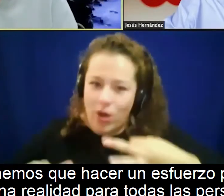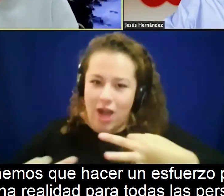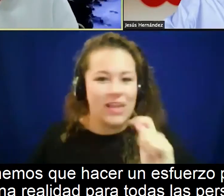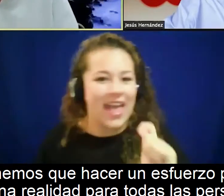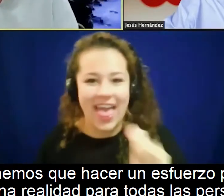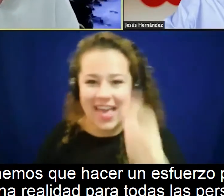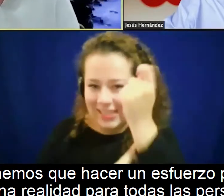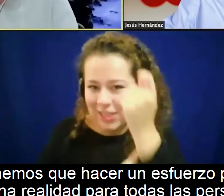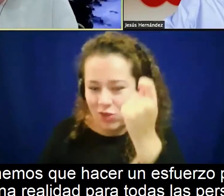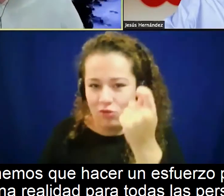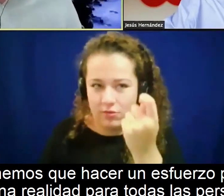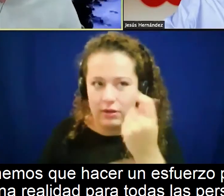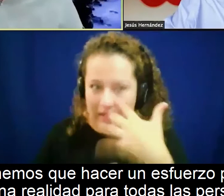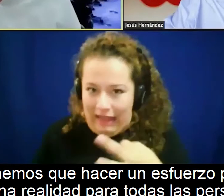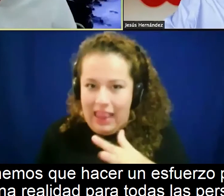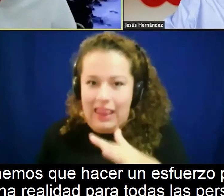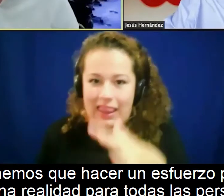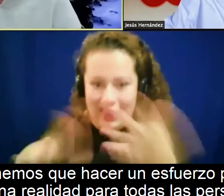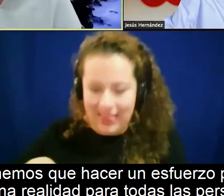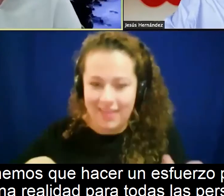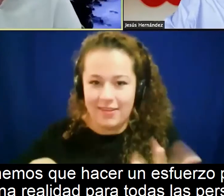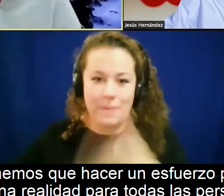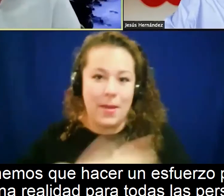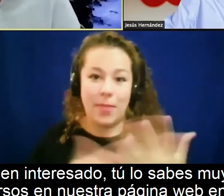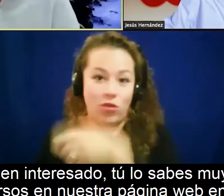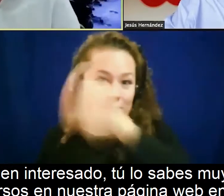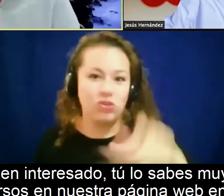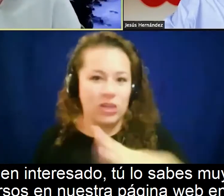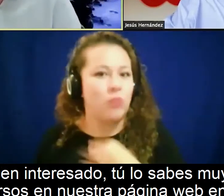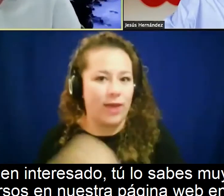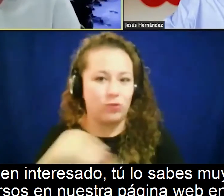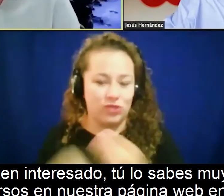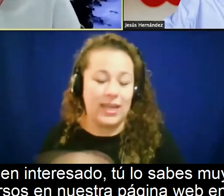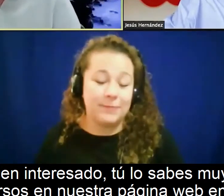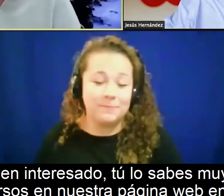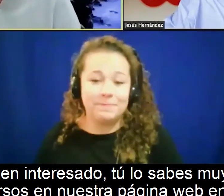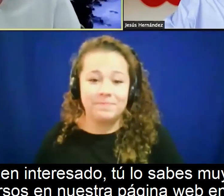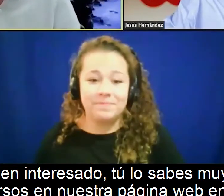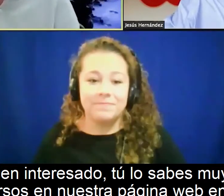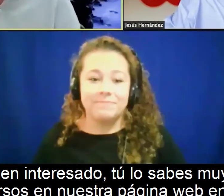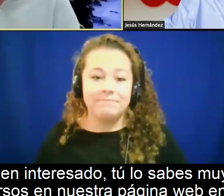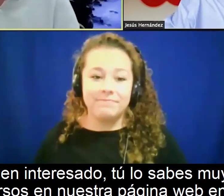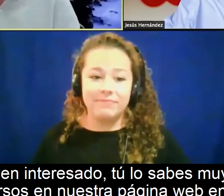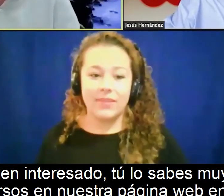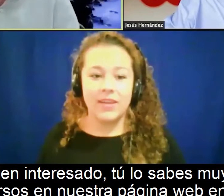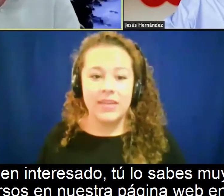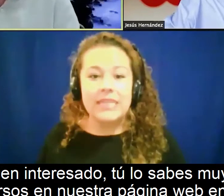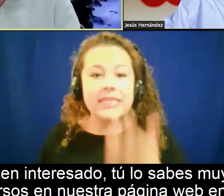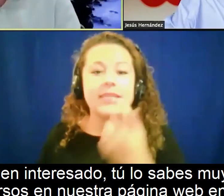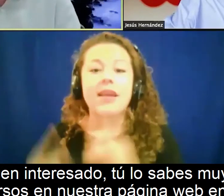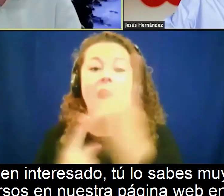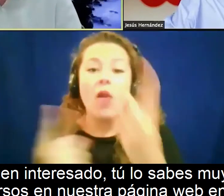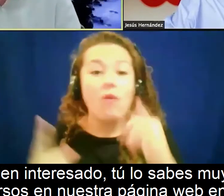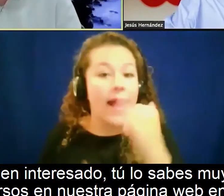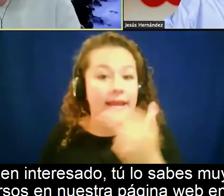que se implementa y que es una realidad para todas las personas en su día a día. Y en eso nosotros, si hay alguien interesado, tú lo sabes,